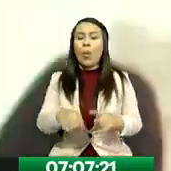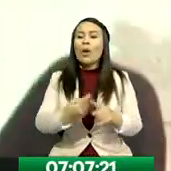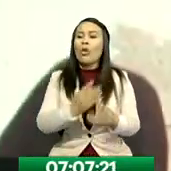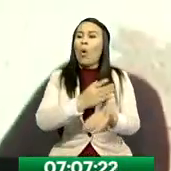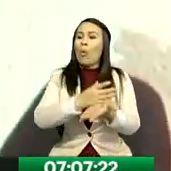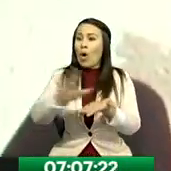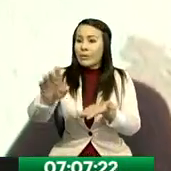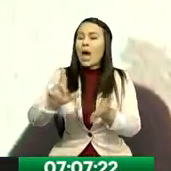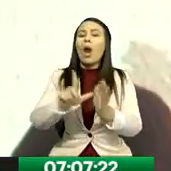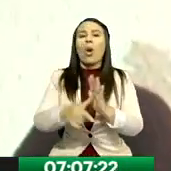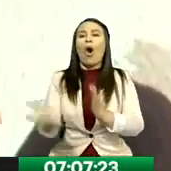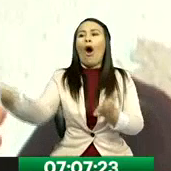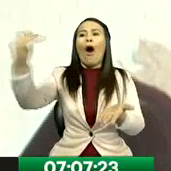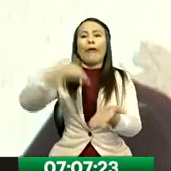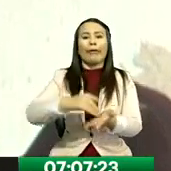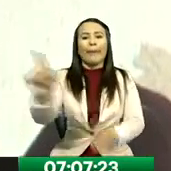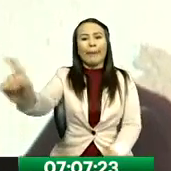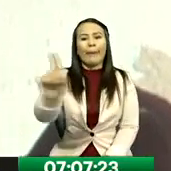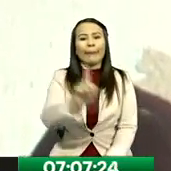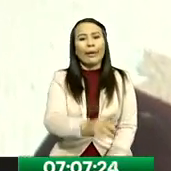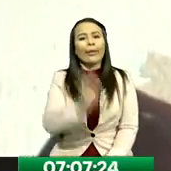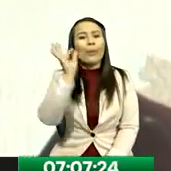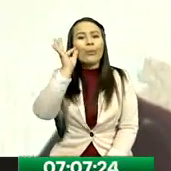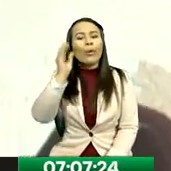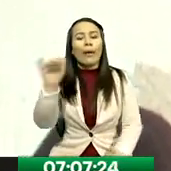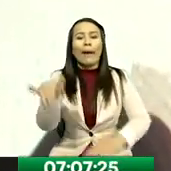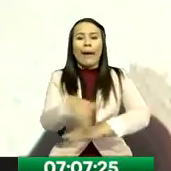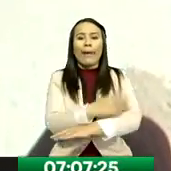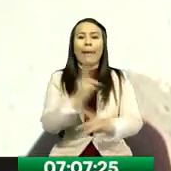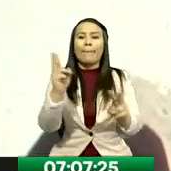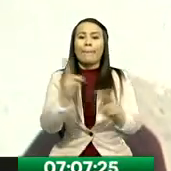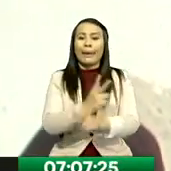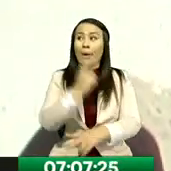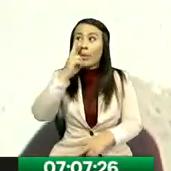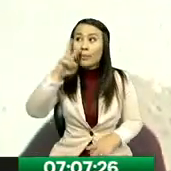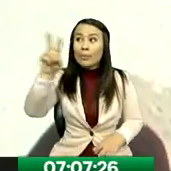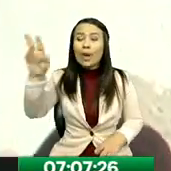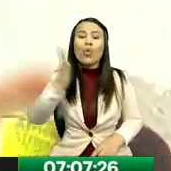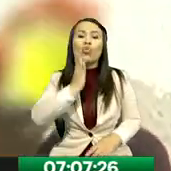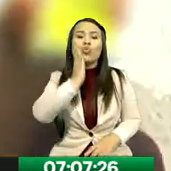vuelven. Con imágenes de José Cedeño, desde Tulcán, informa Miriam Enríquez.